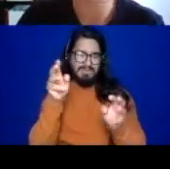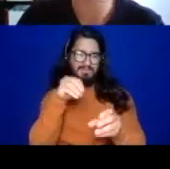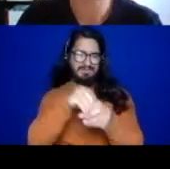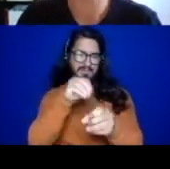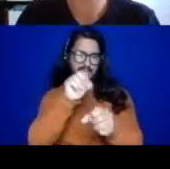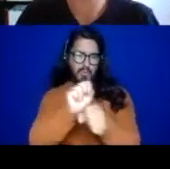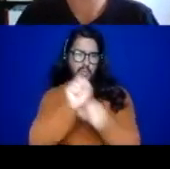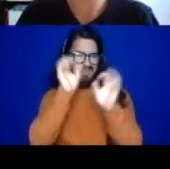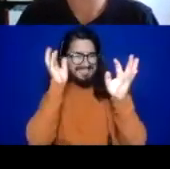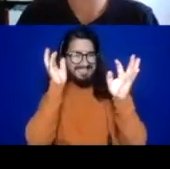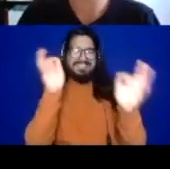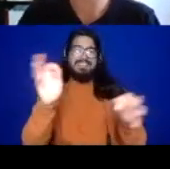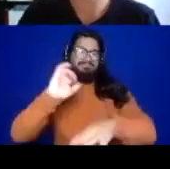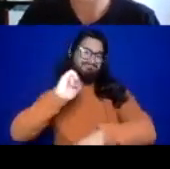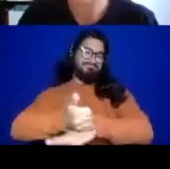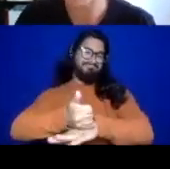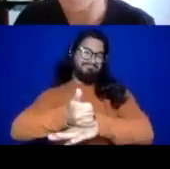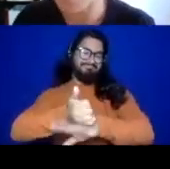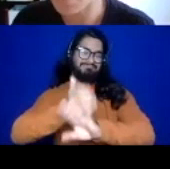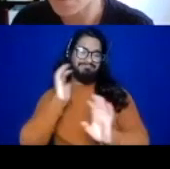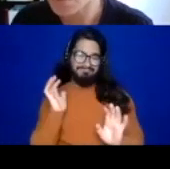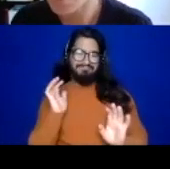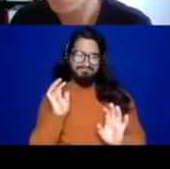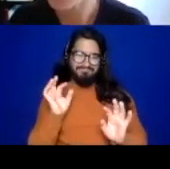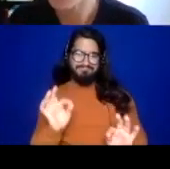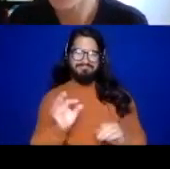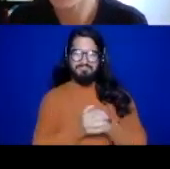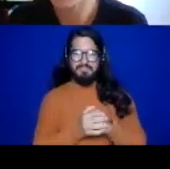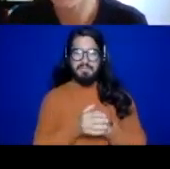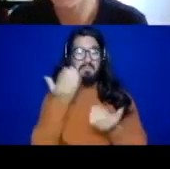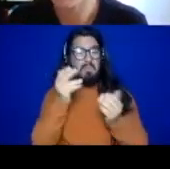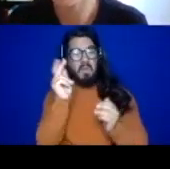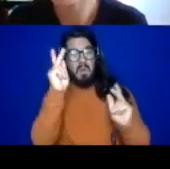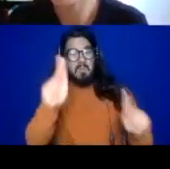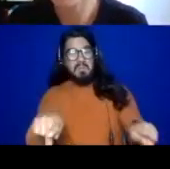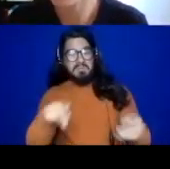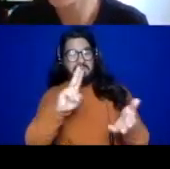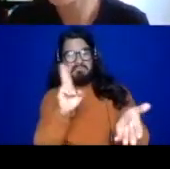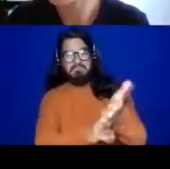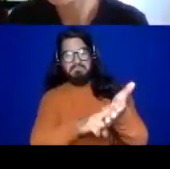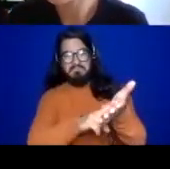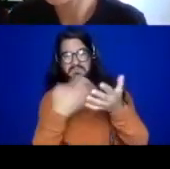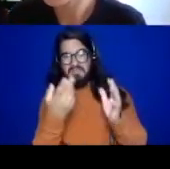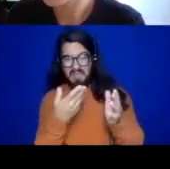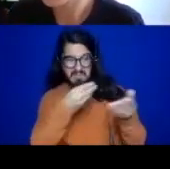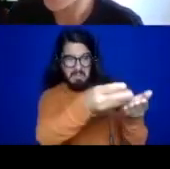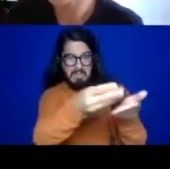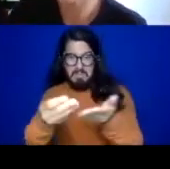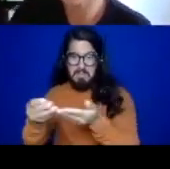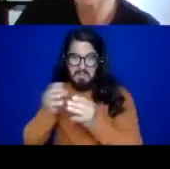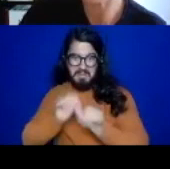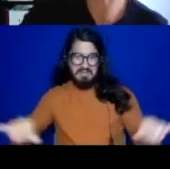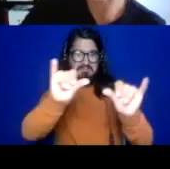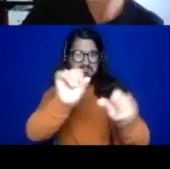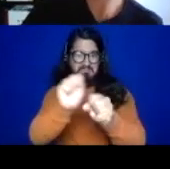Sí, el trabajo tomó la decisión. Si alguien ya compra una suscripción, pues ya lo tienen.